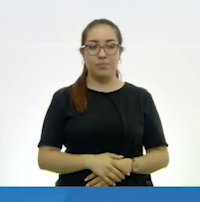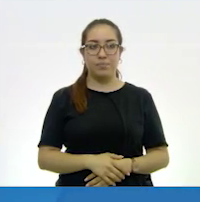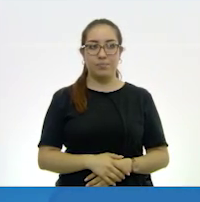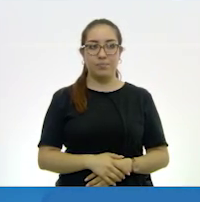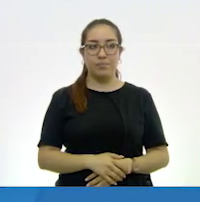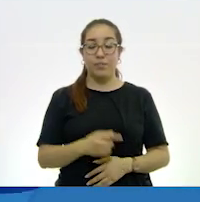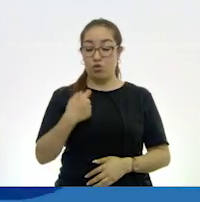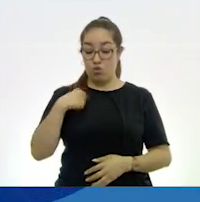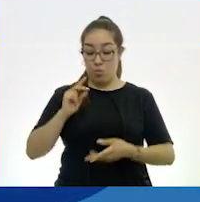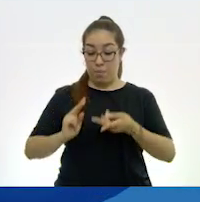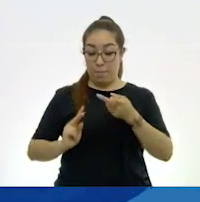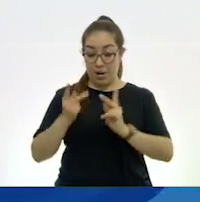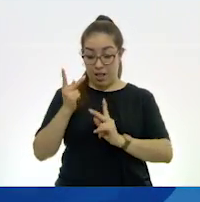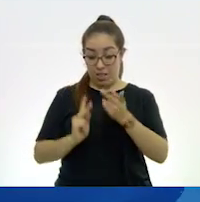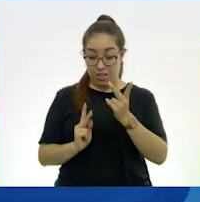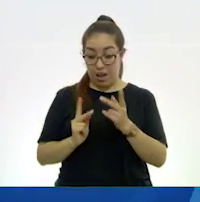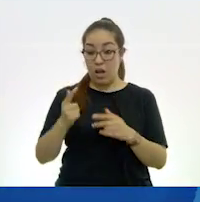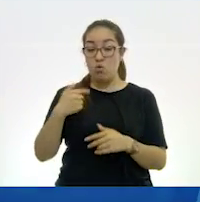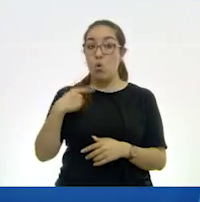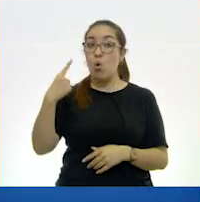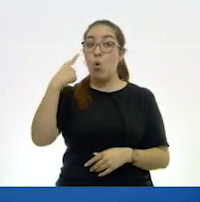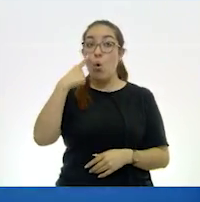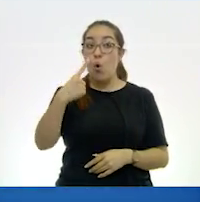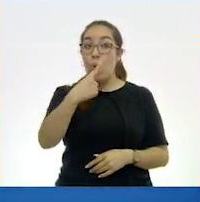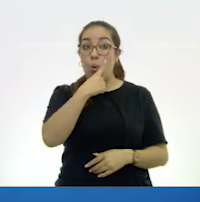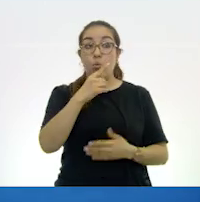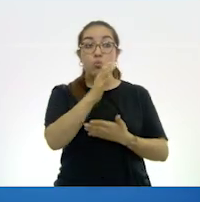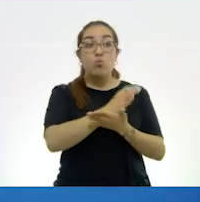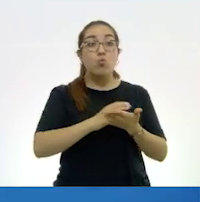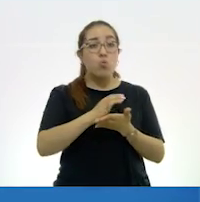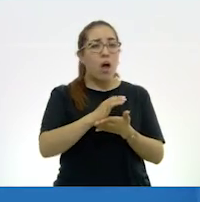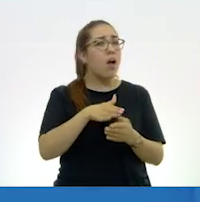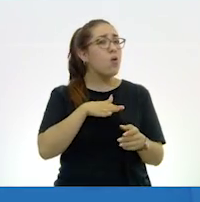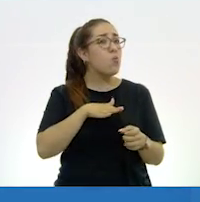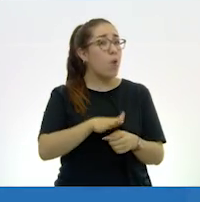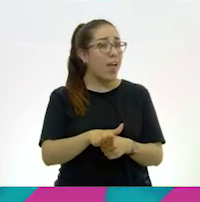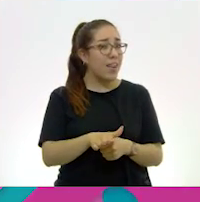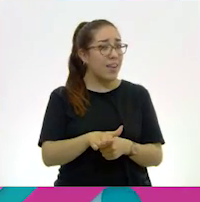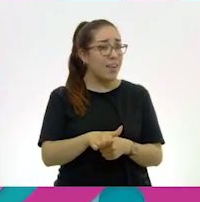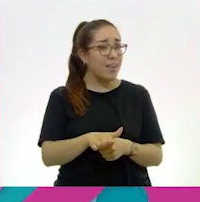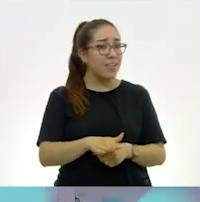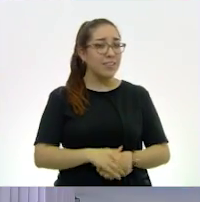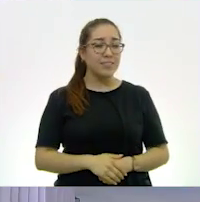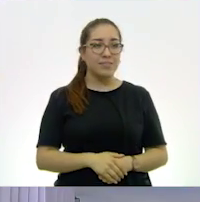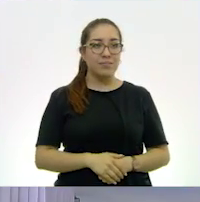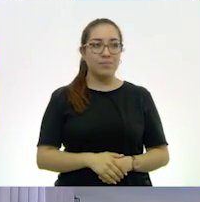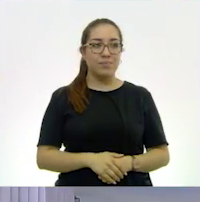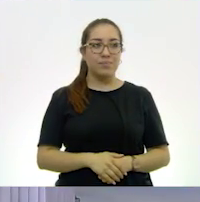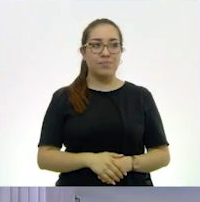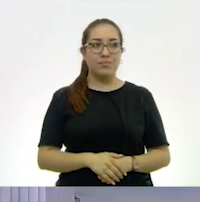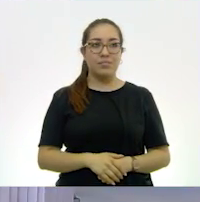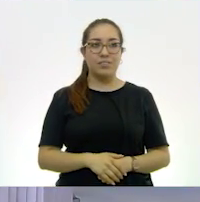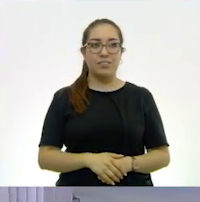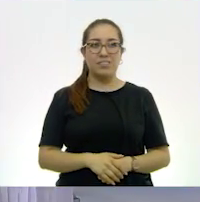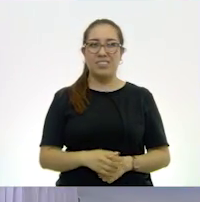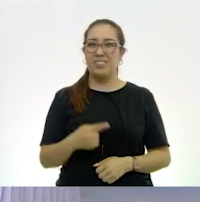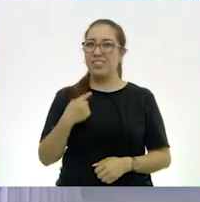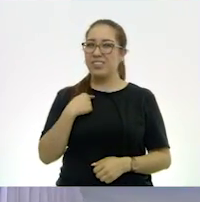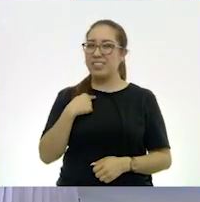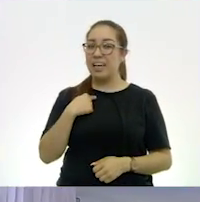Numeye. Soy la planta que cura los ojos. ¿Quién soy? Gracias. ¿Siempre viva?